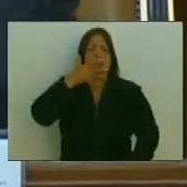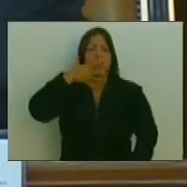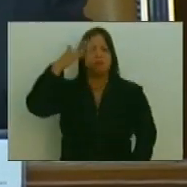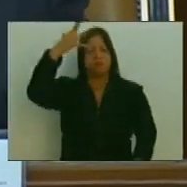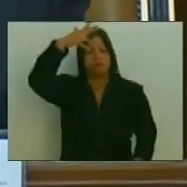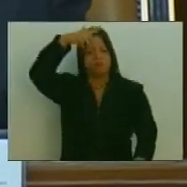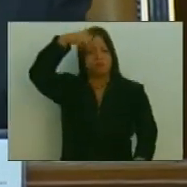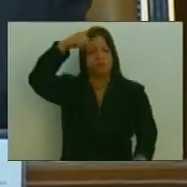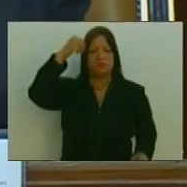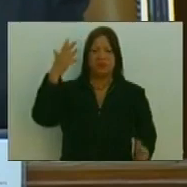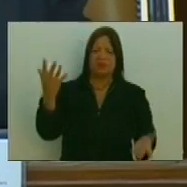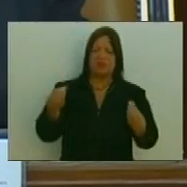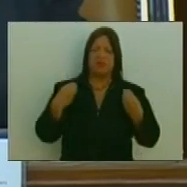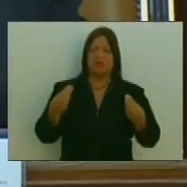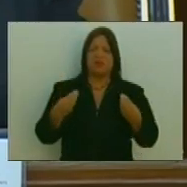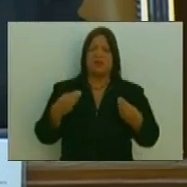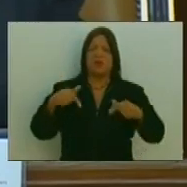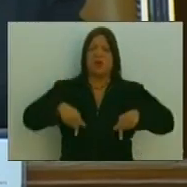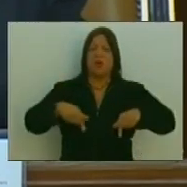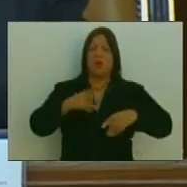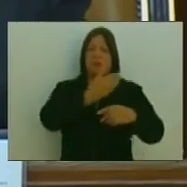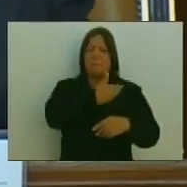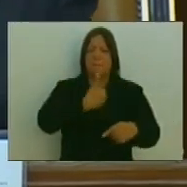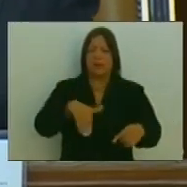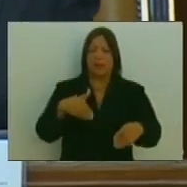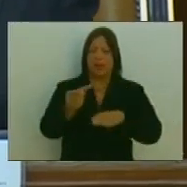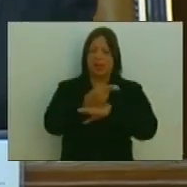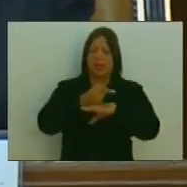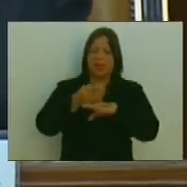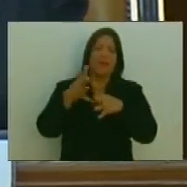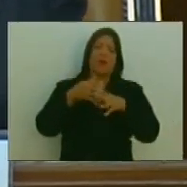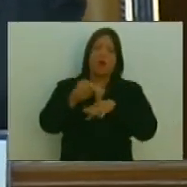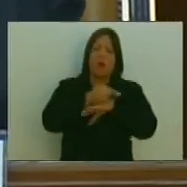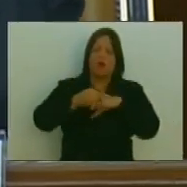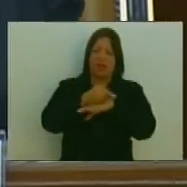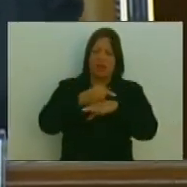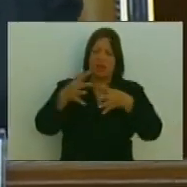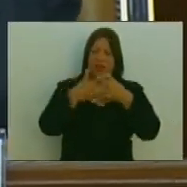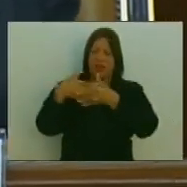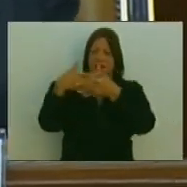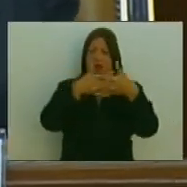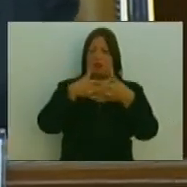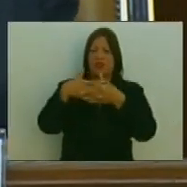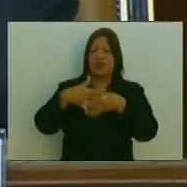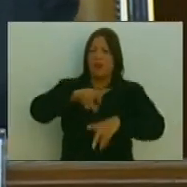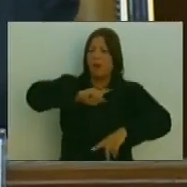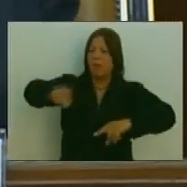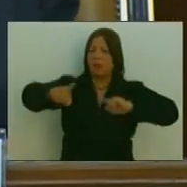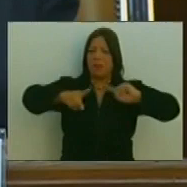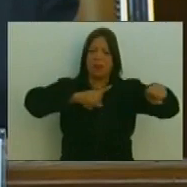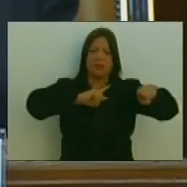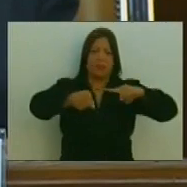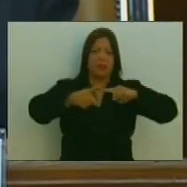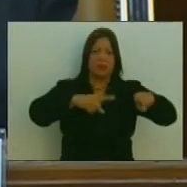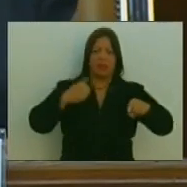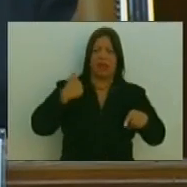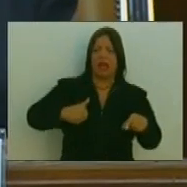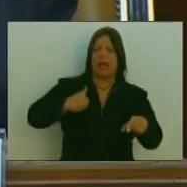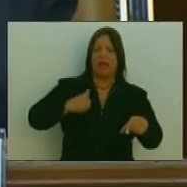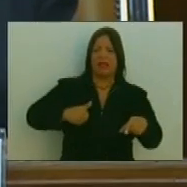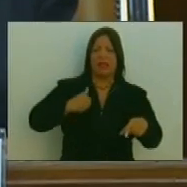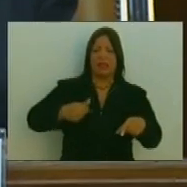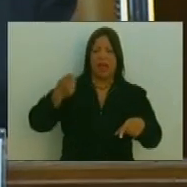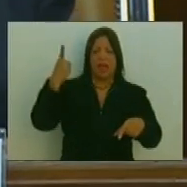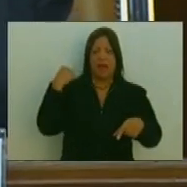magnate inmobiliario que preside hoy los Estados Unidos y que ha dado órdenes a otros gobiernos, como el gobierno de Canadá, que el